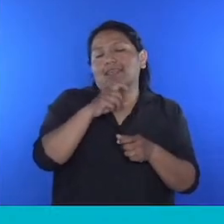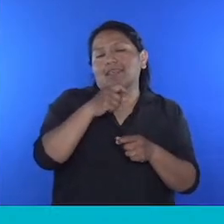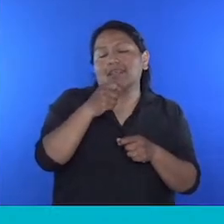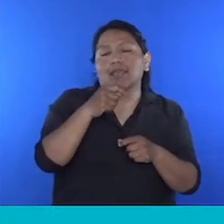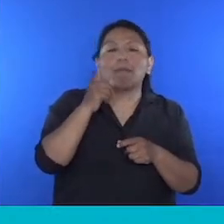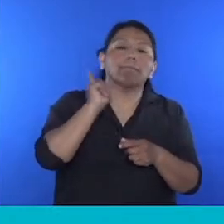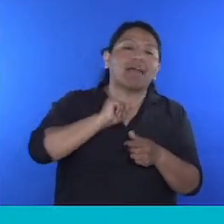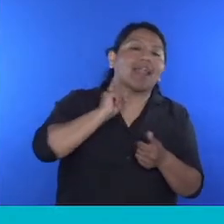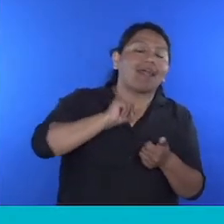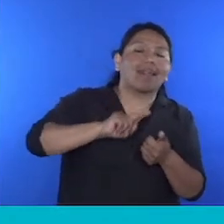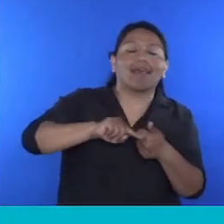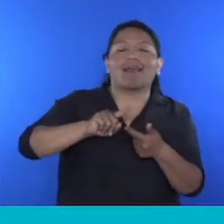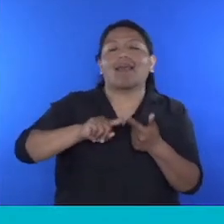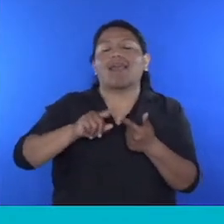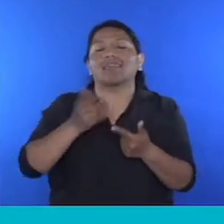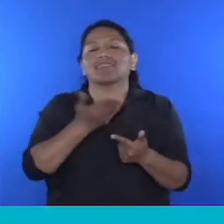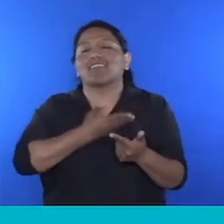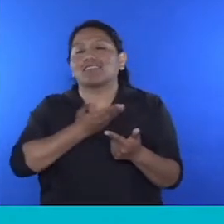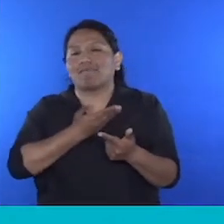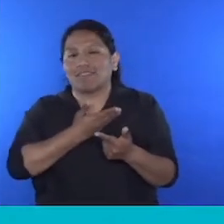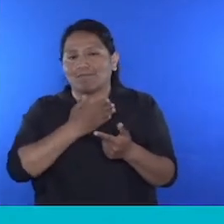de Paraná y de Santa Fe.